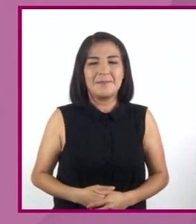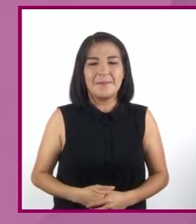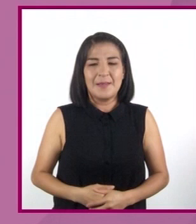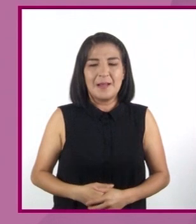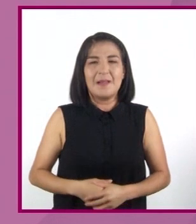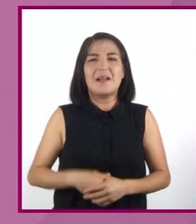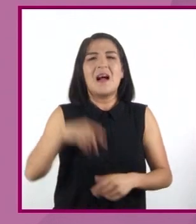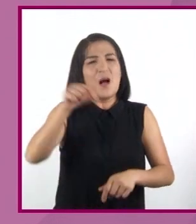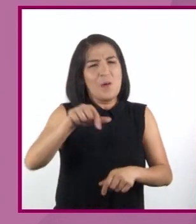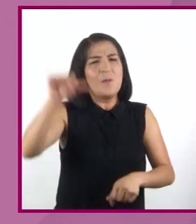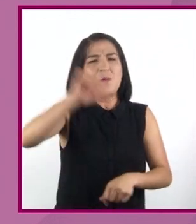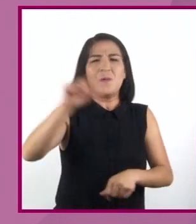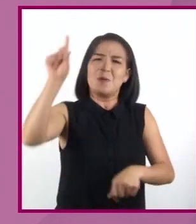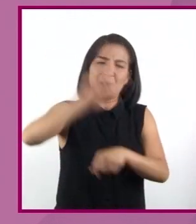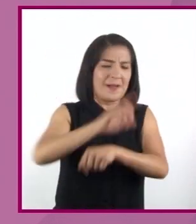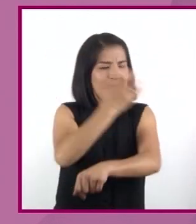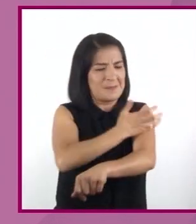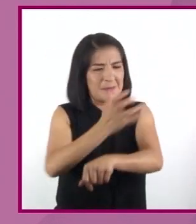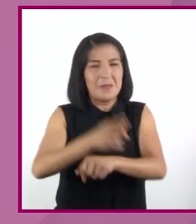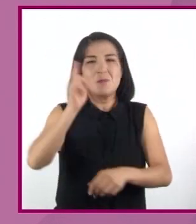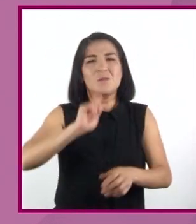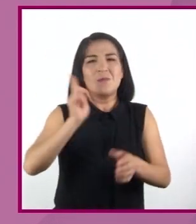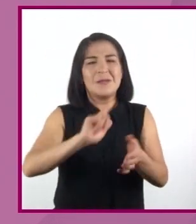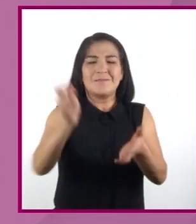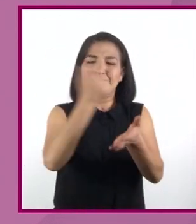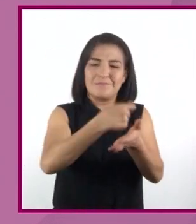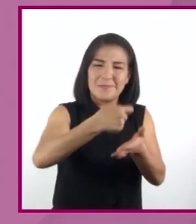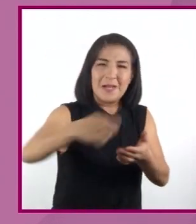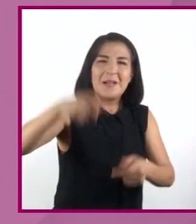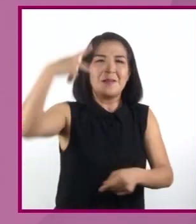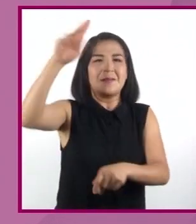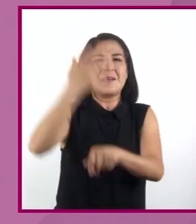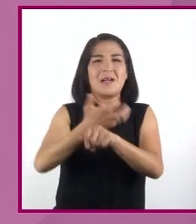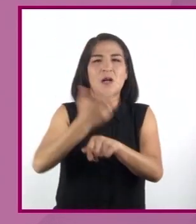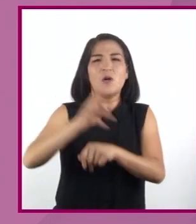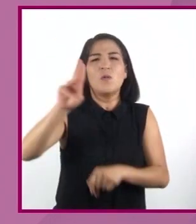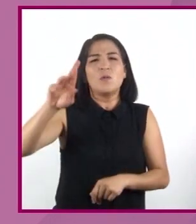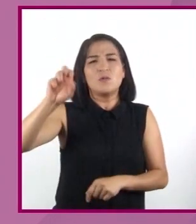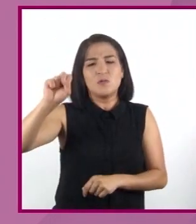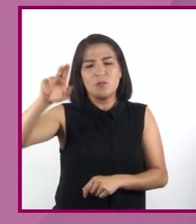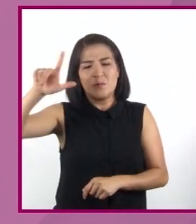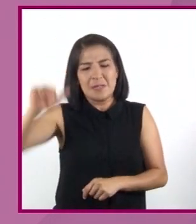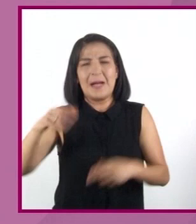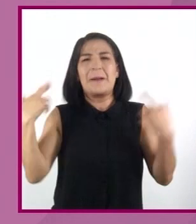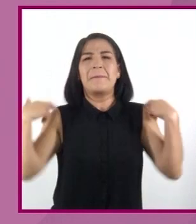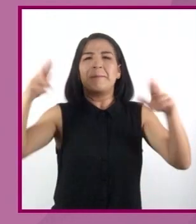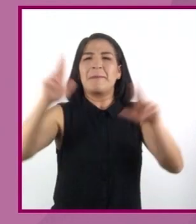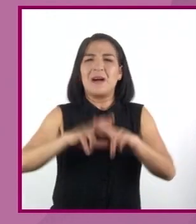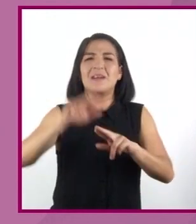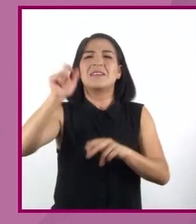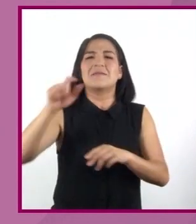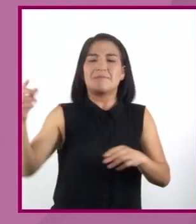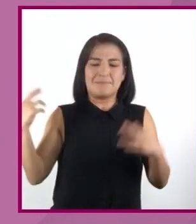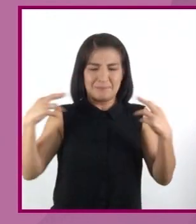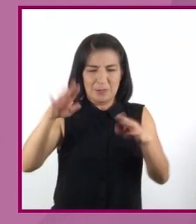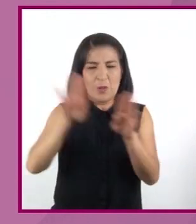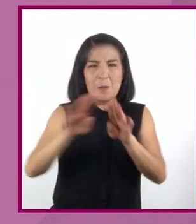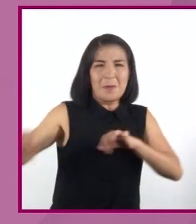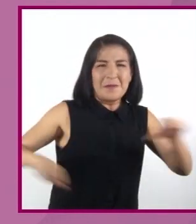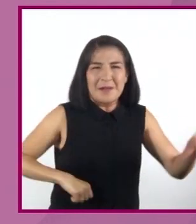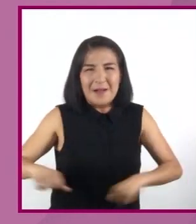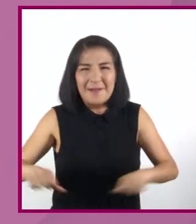Nos acompañan la escritora estadounidense Ursula K. Le Guin, maestra de la ciencia ficción y